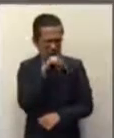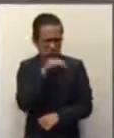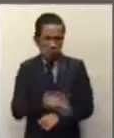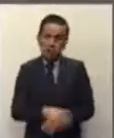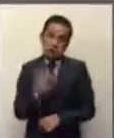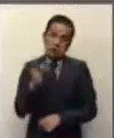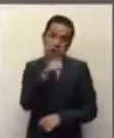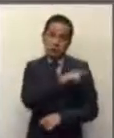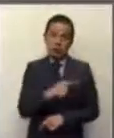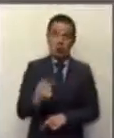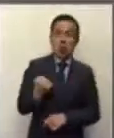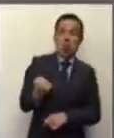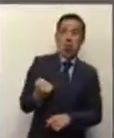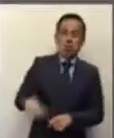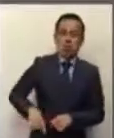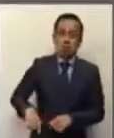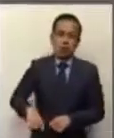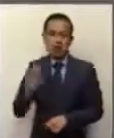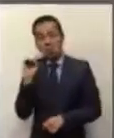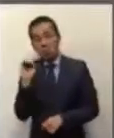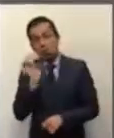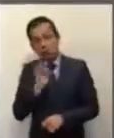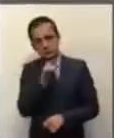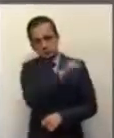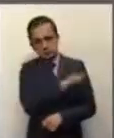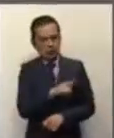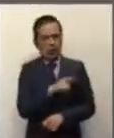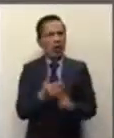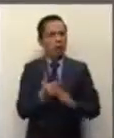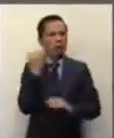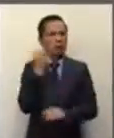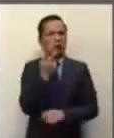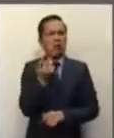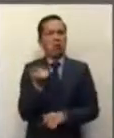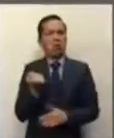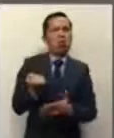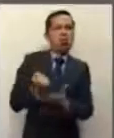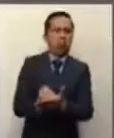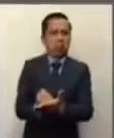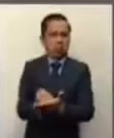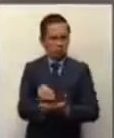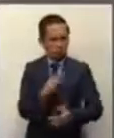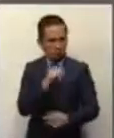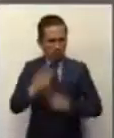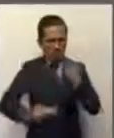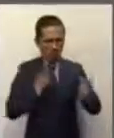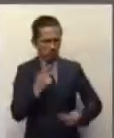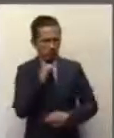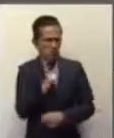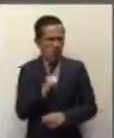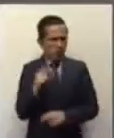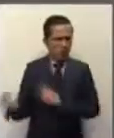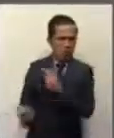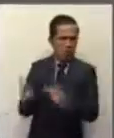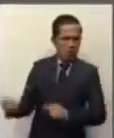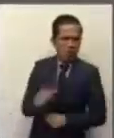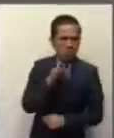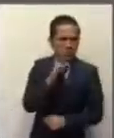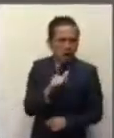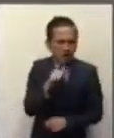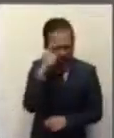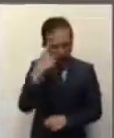eran gobierno, quizá porque en aquel entonces nos impusieron sin preguntarnos a los mexicanos si